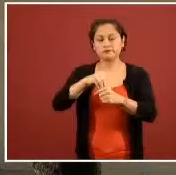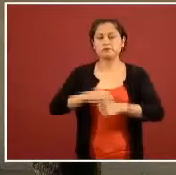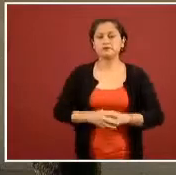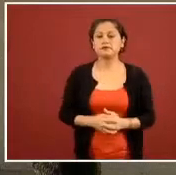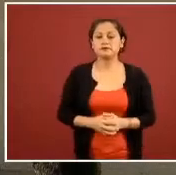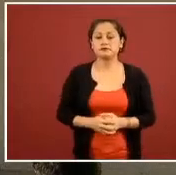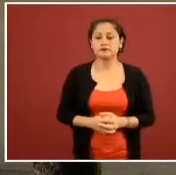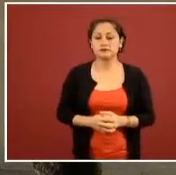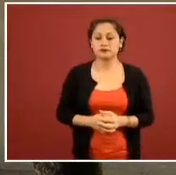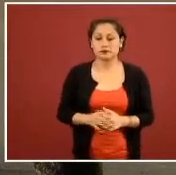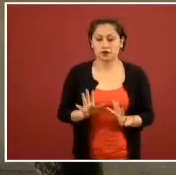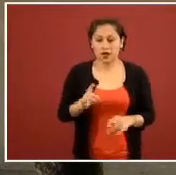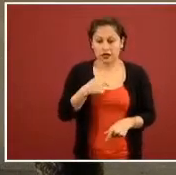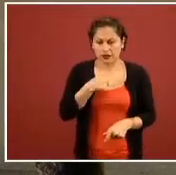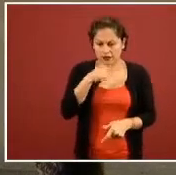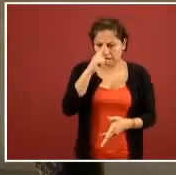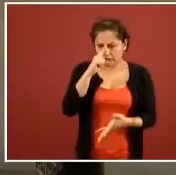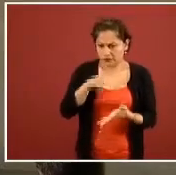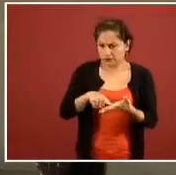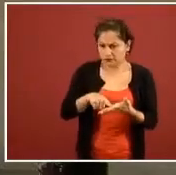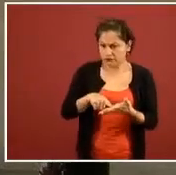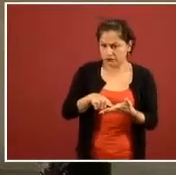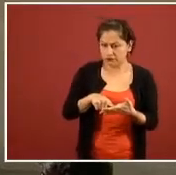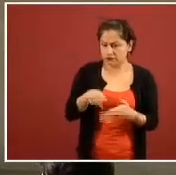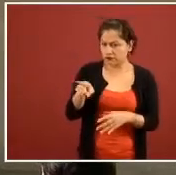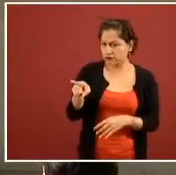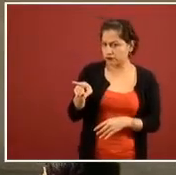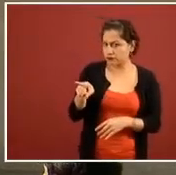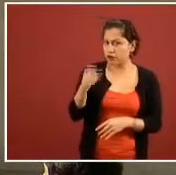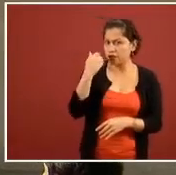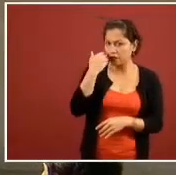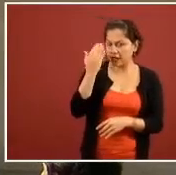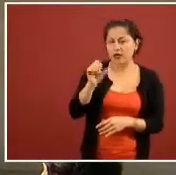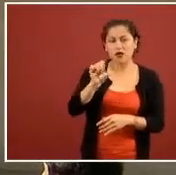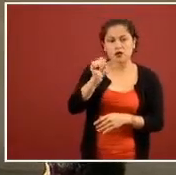Me parece que si quieres regresar al sitio COVID,